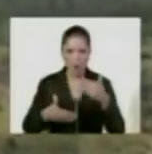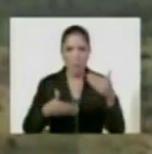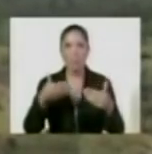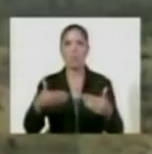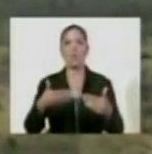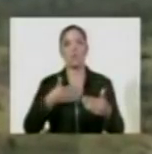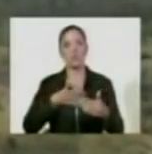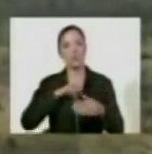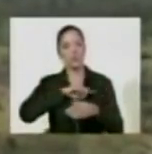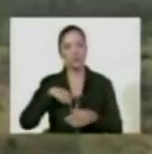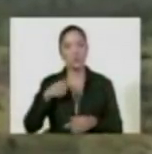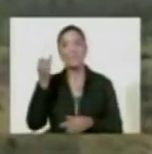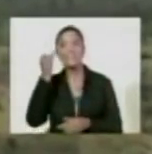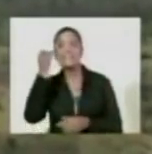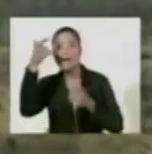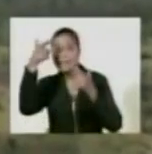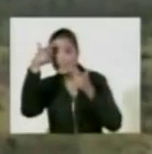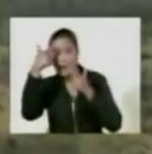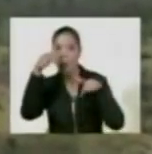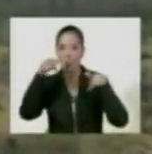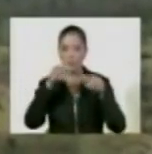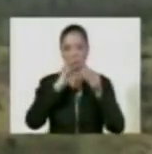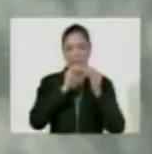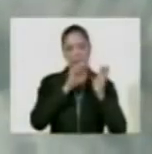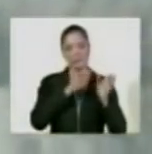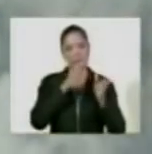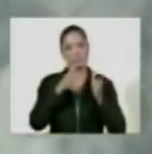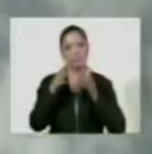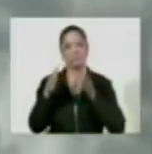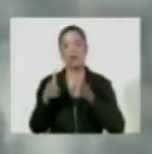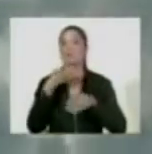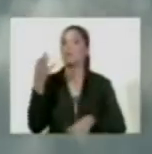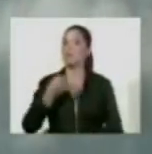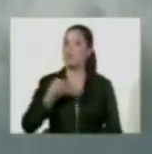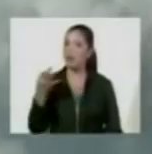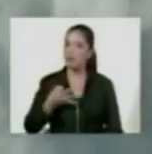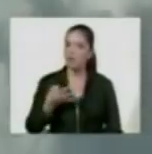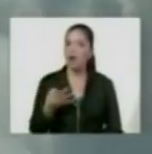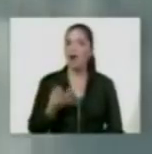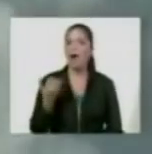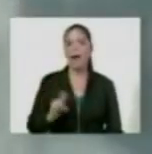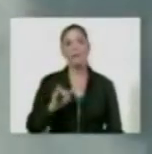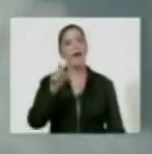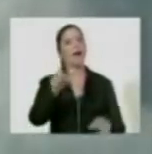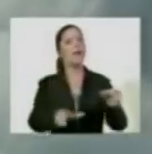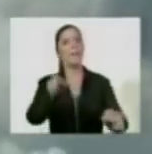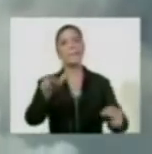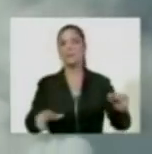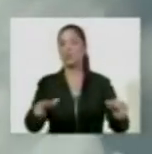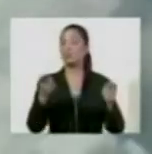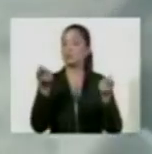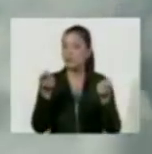organizando. Y eso sí es verdad, mi comandante, que causa a las personas que intenten